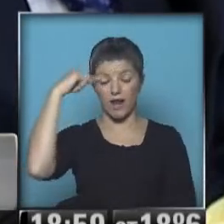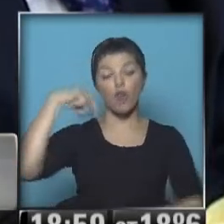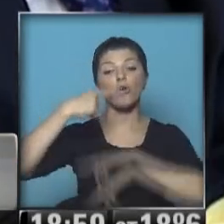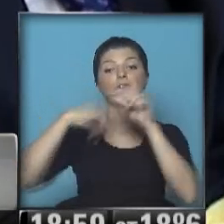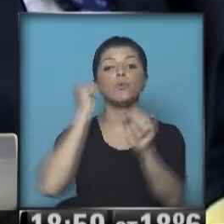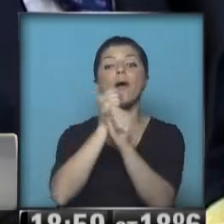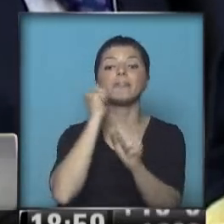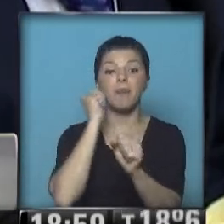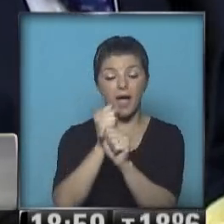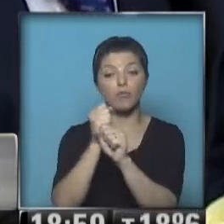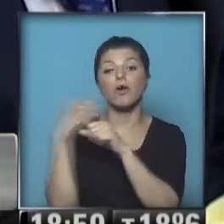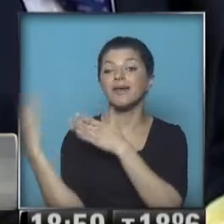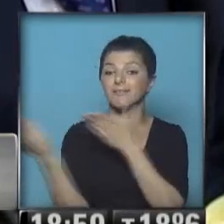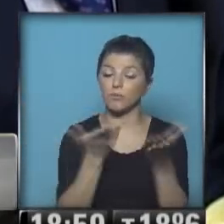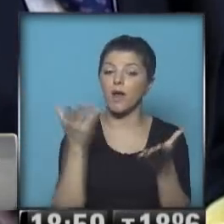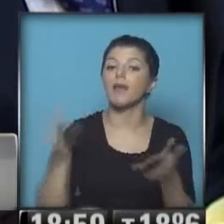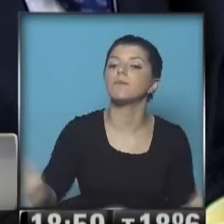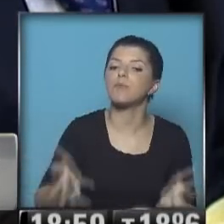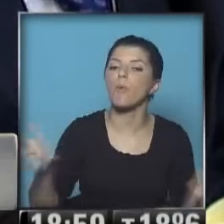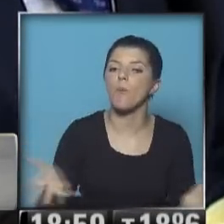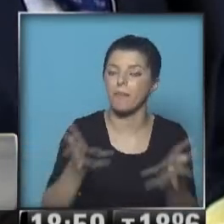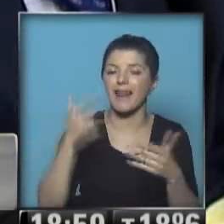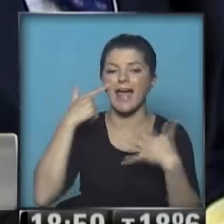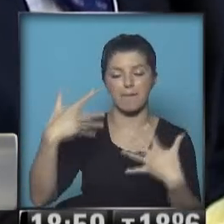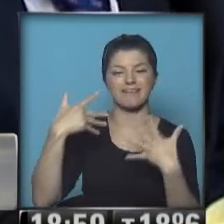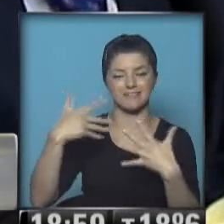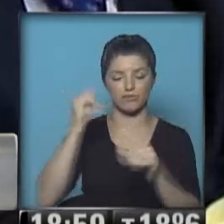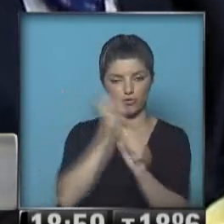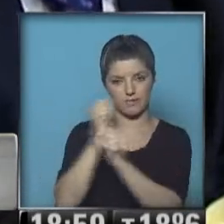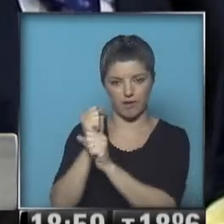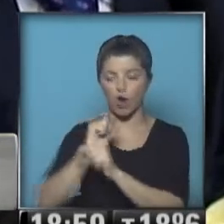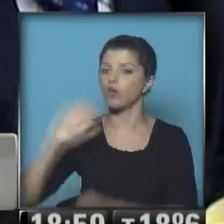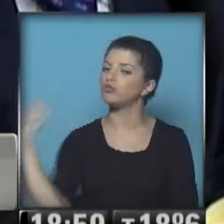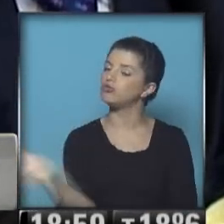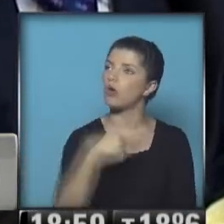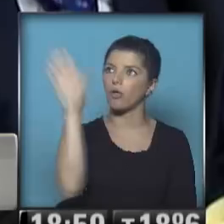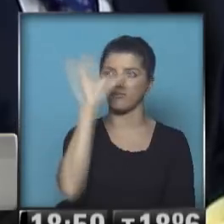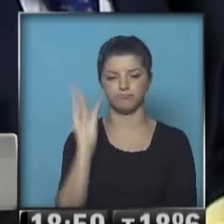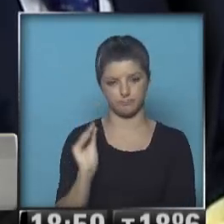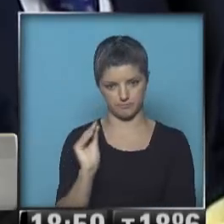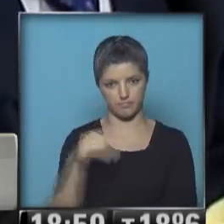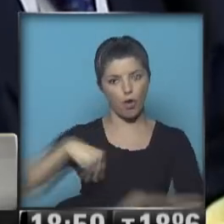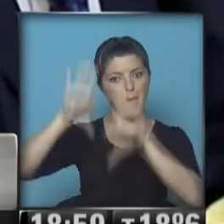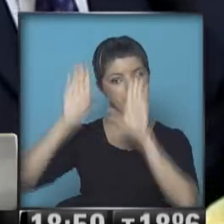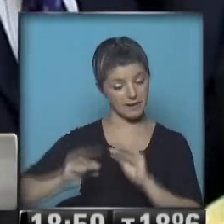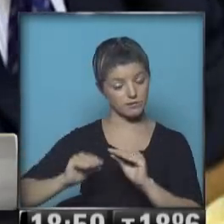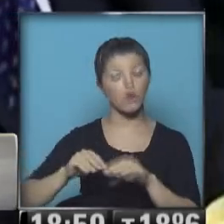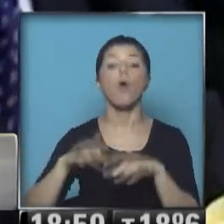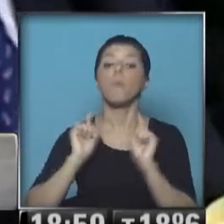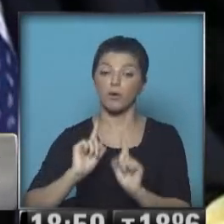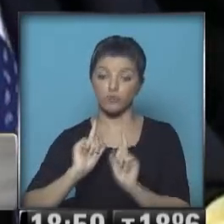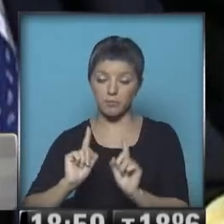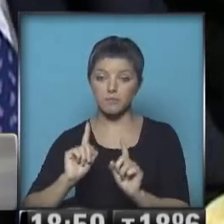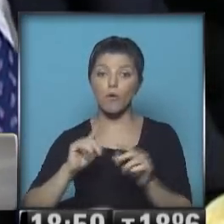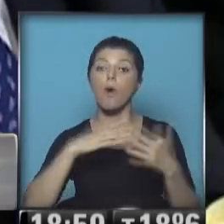en asegurar y promover la formación profesional y la capacitación laboral en todo el territorio nacional. Por eso ha creado la